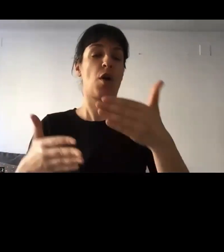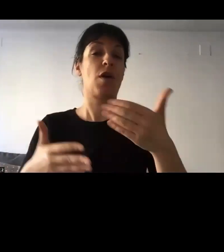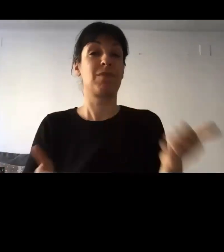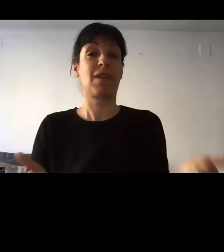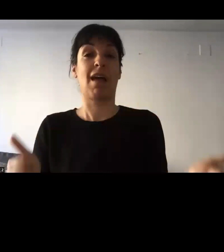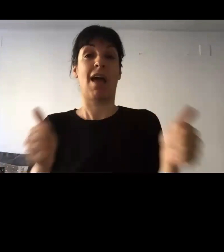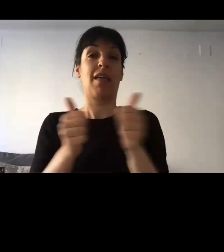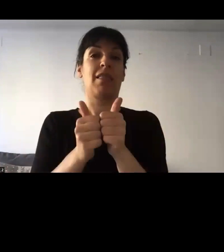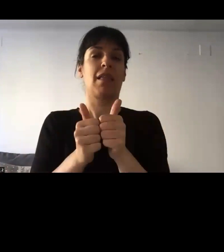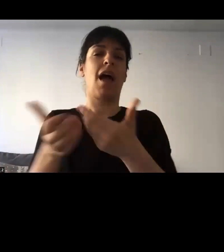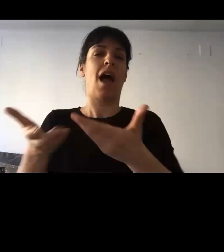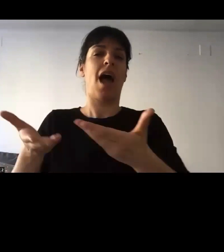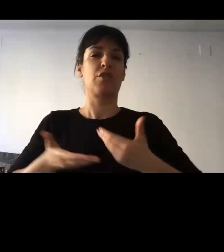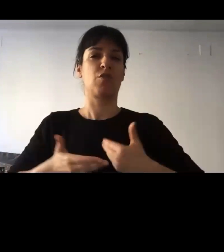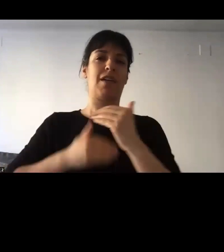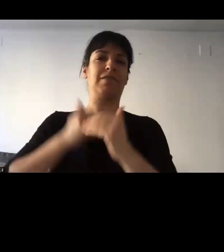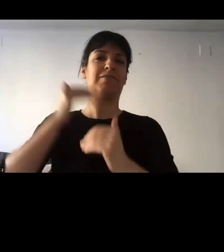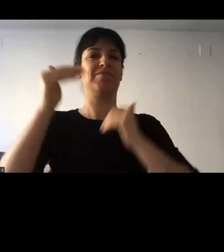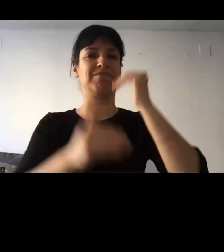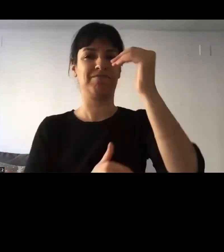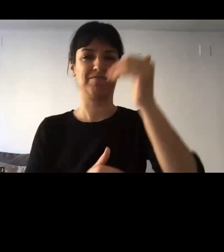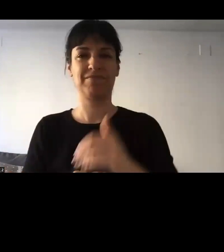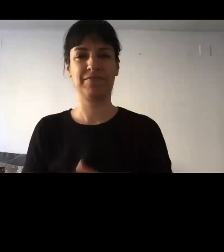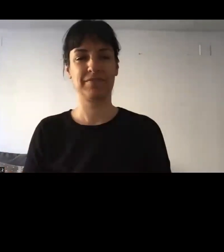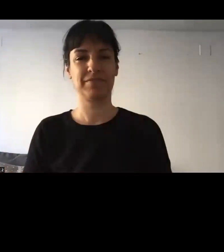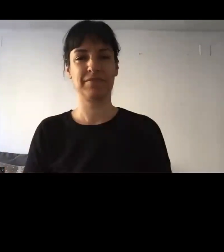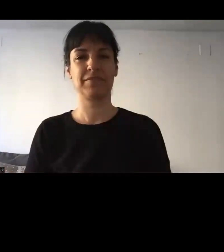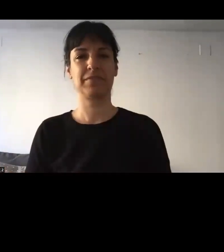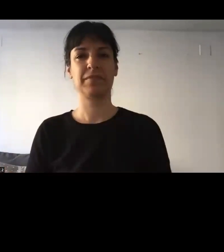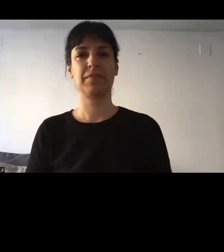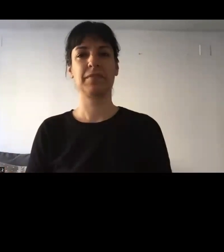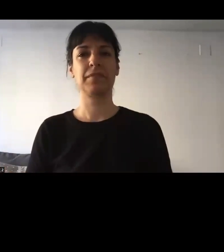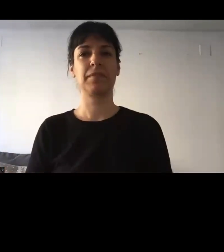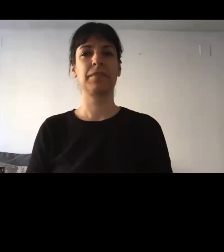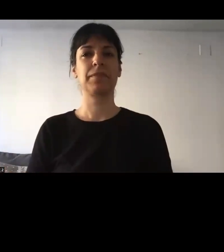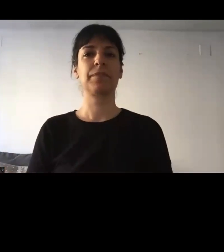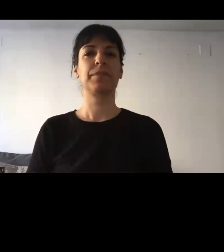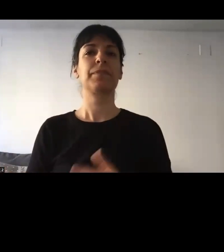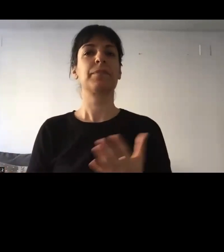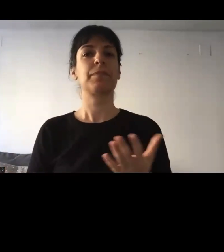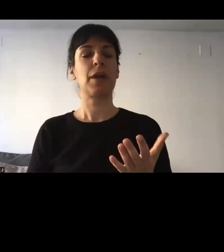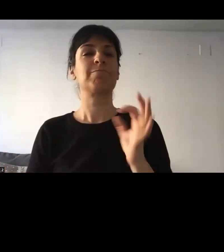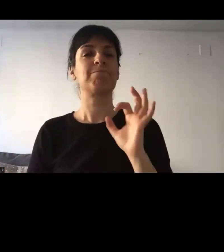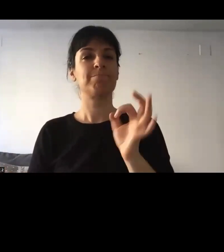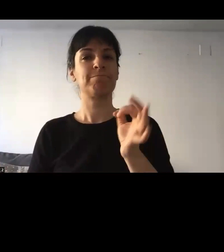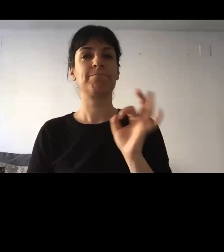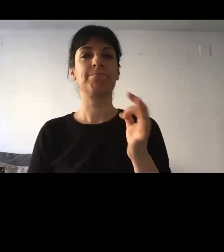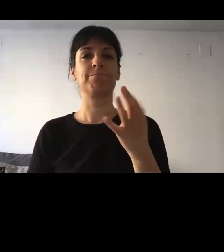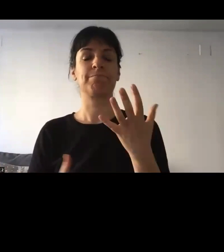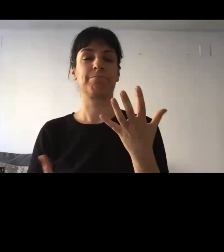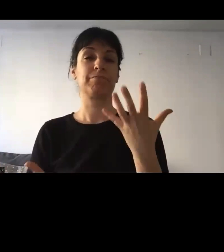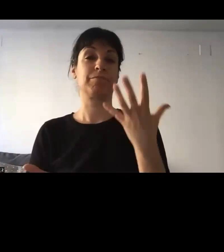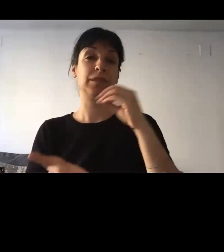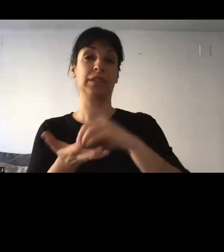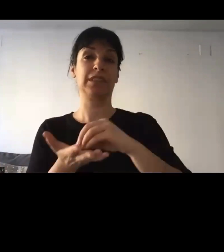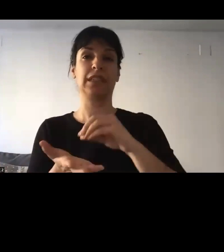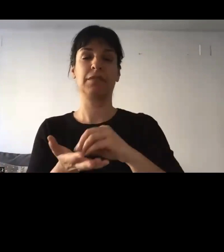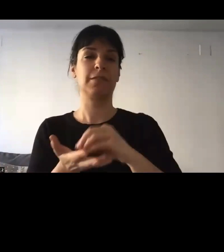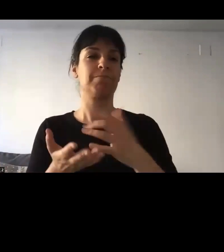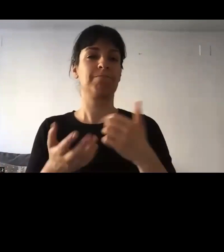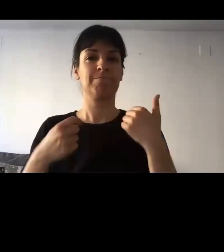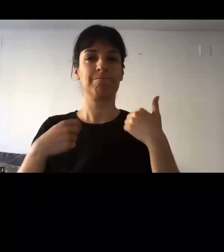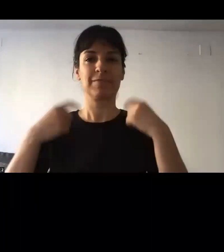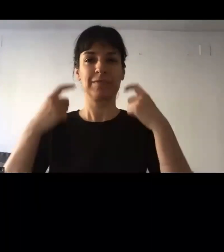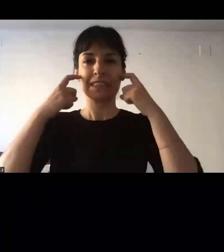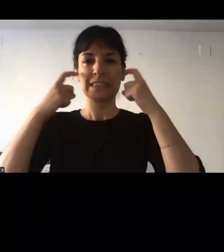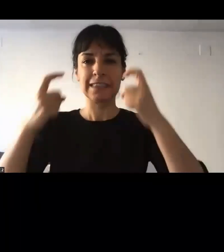ayudado a solventar esta dependencia. Pero sí que es cierto que en muchas ocasiones cuando yo he intentado potenciar